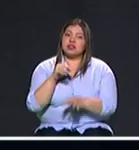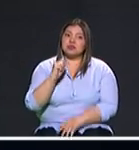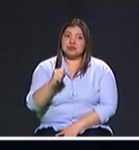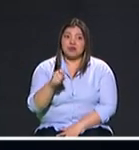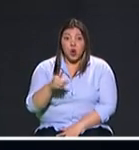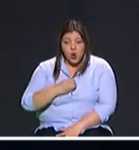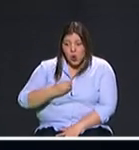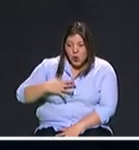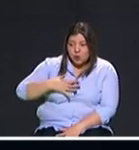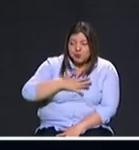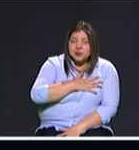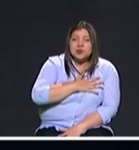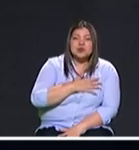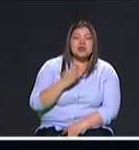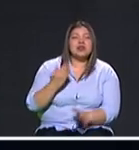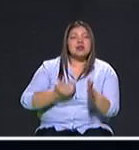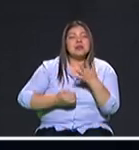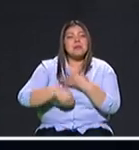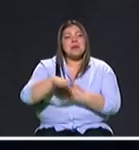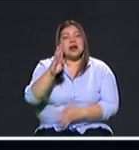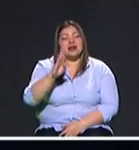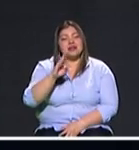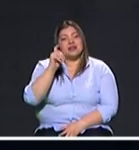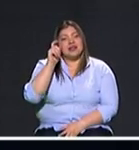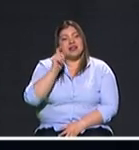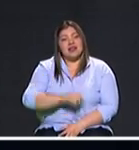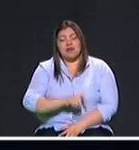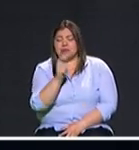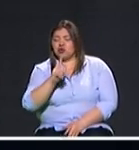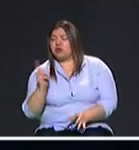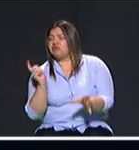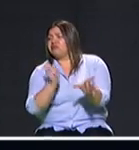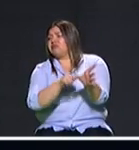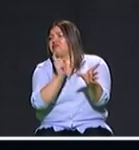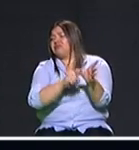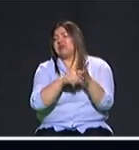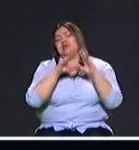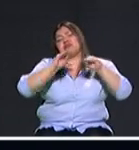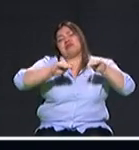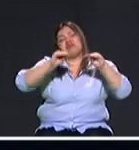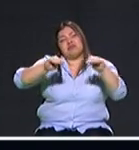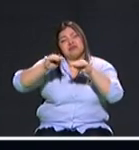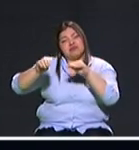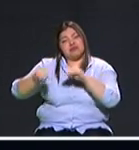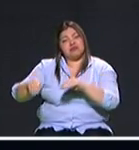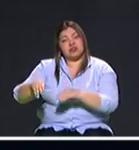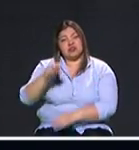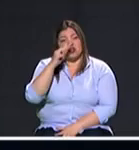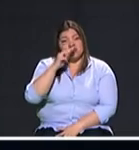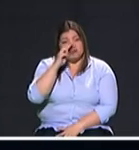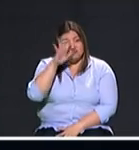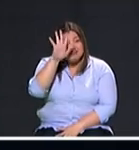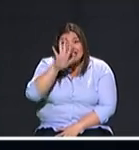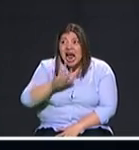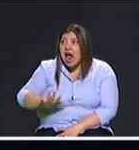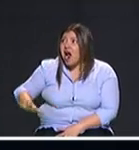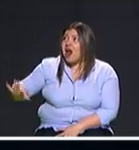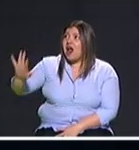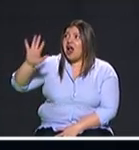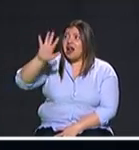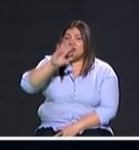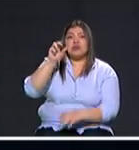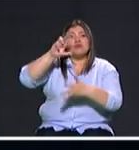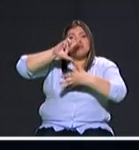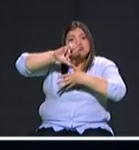adicionalmente de convertirse en un blanco cluster de educar y ciencia y tecnología para américa latina basa en la cuarta revolución industrial y generamos más